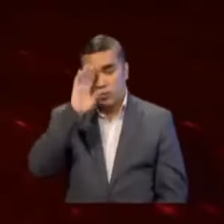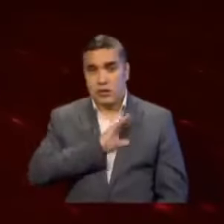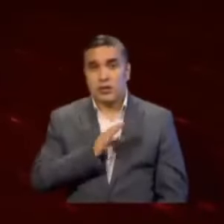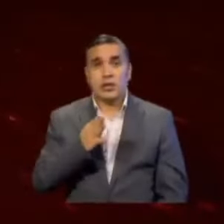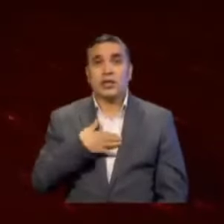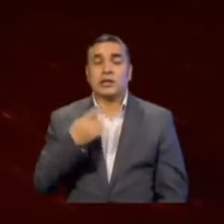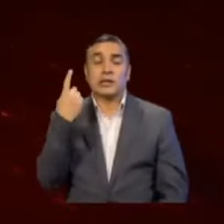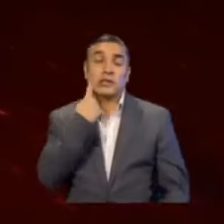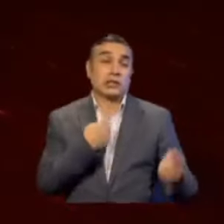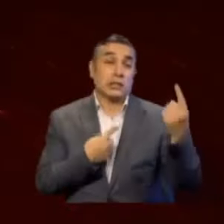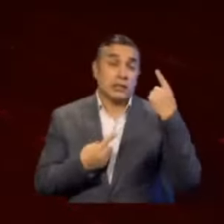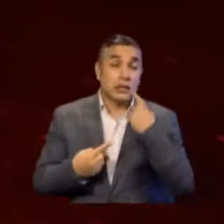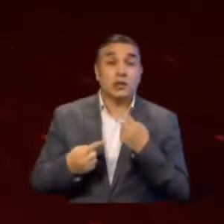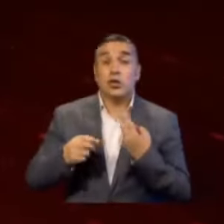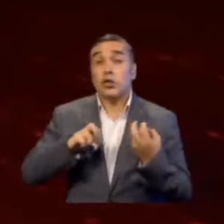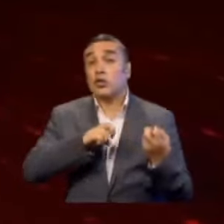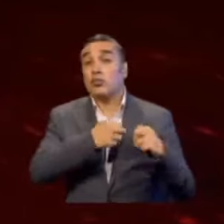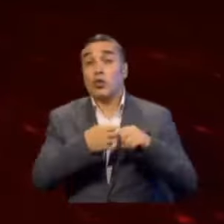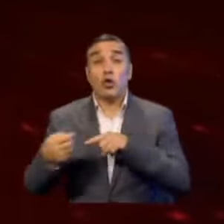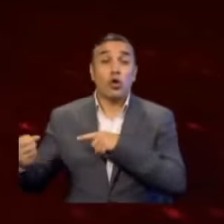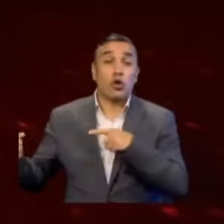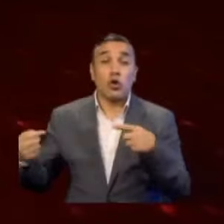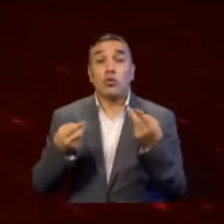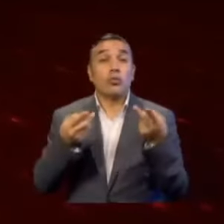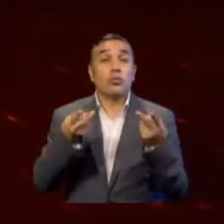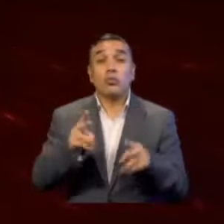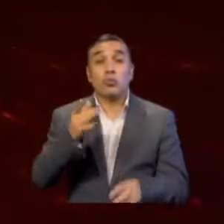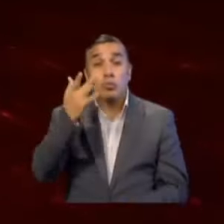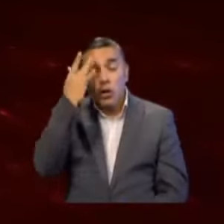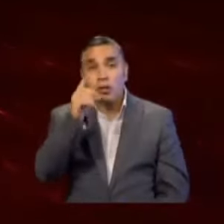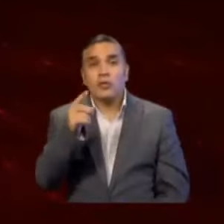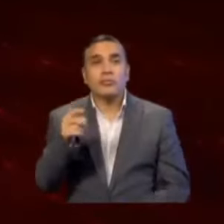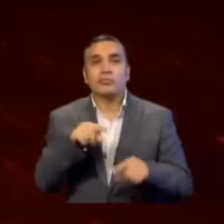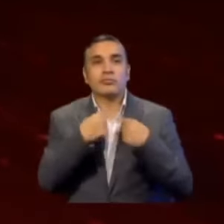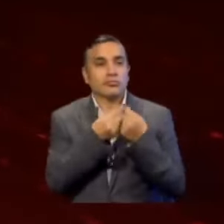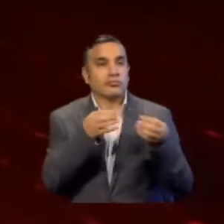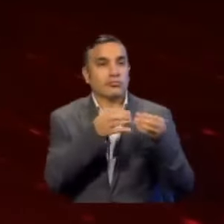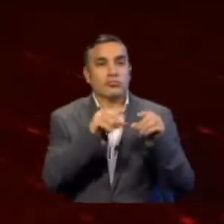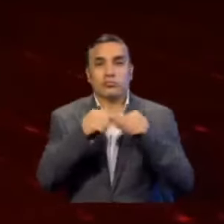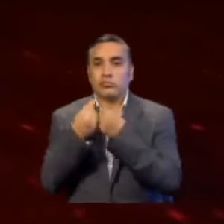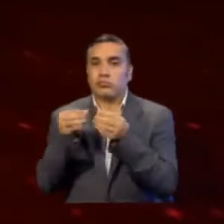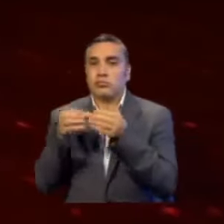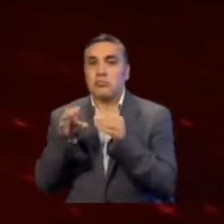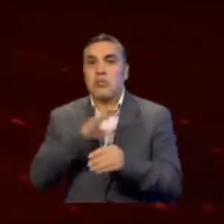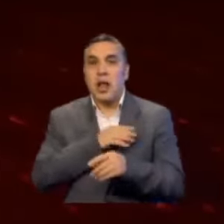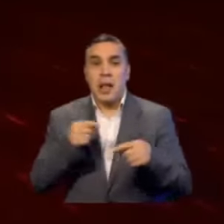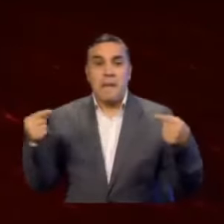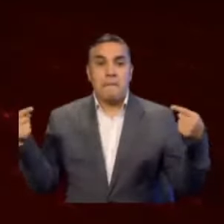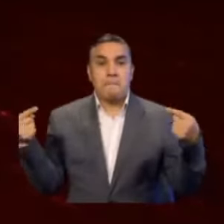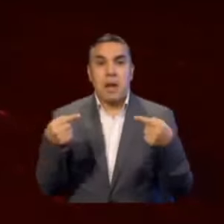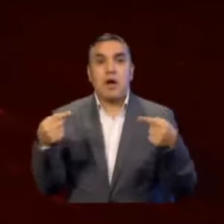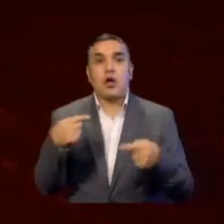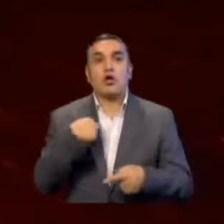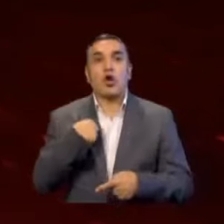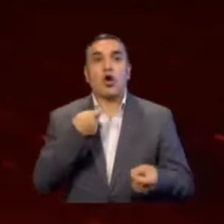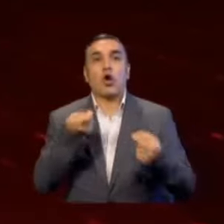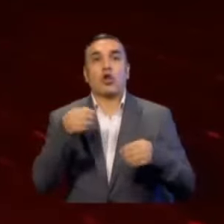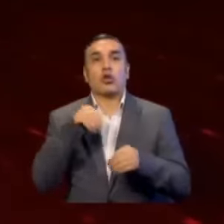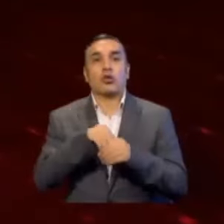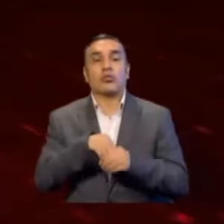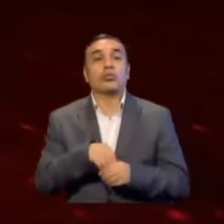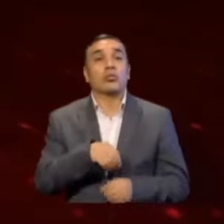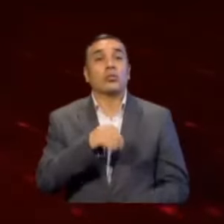resultaron heridos. La reyerta obedece también a disputas entre bandas delictivas, rivales de los Tiguerones